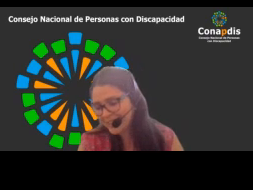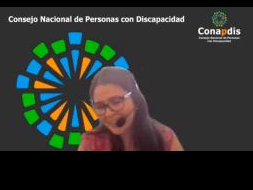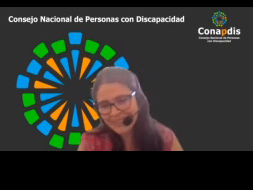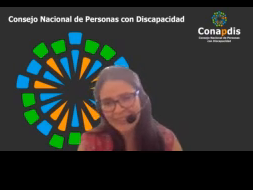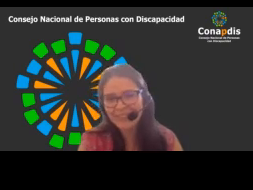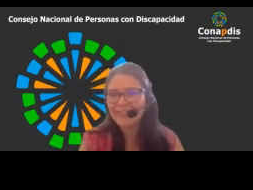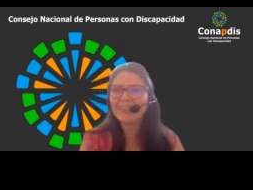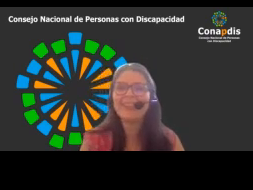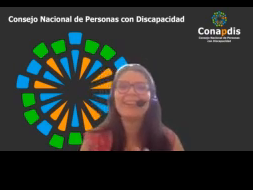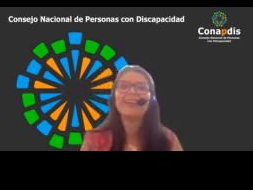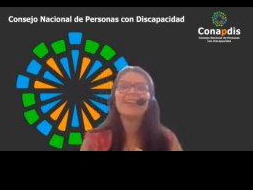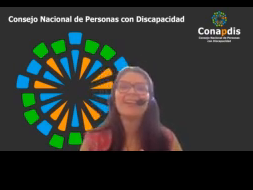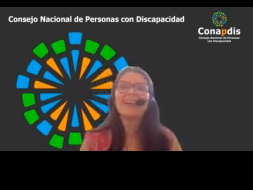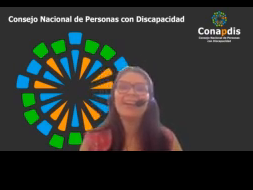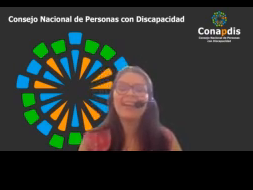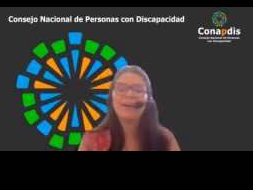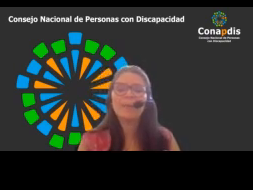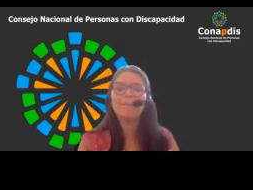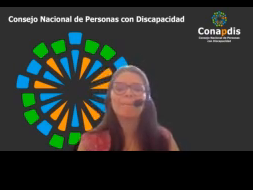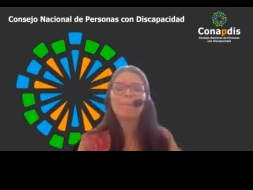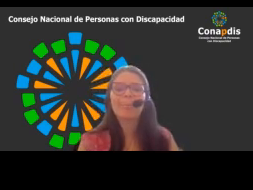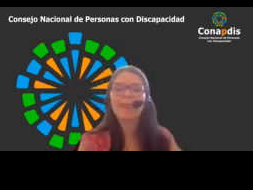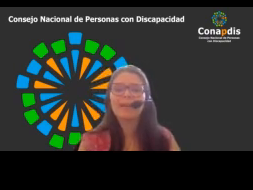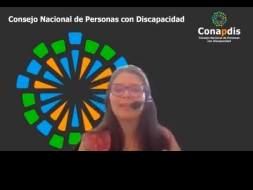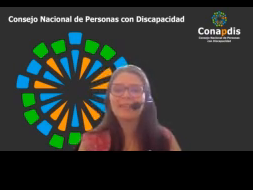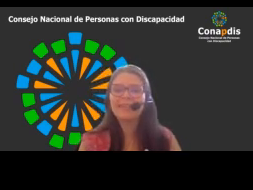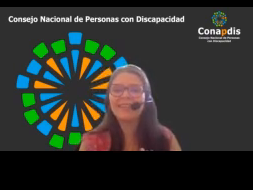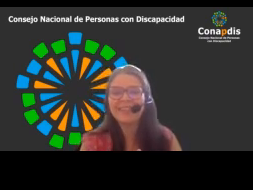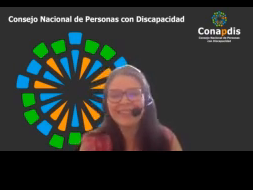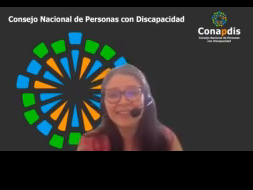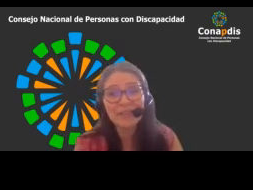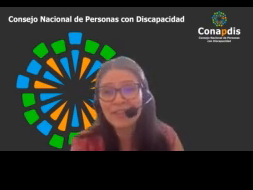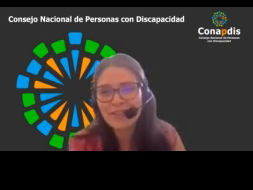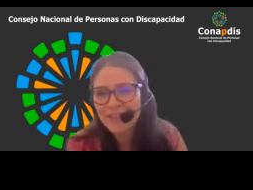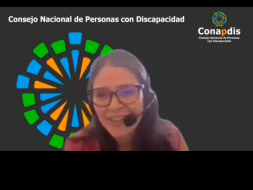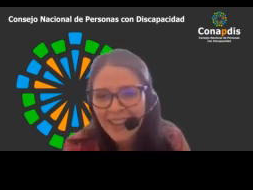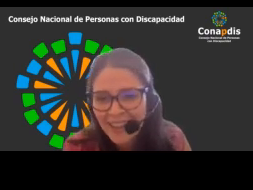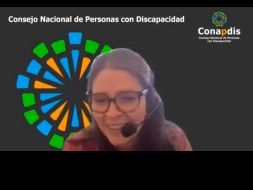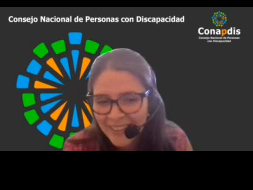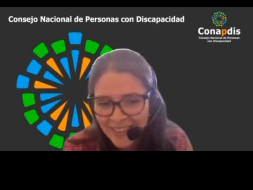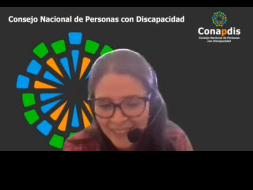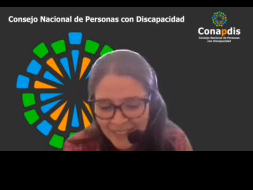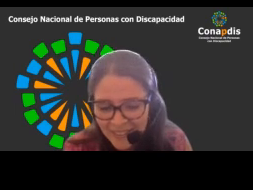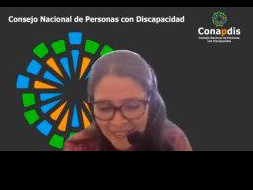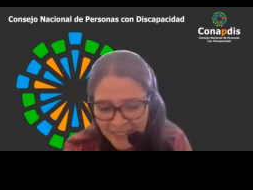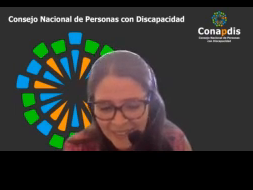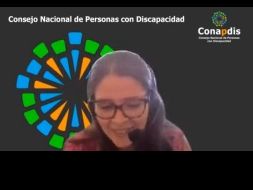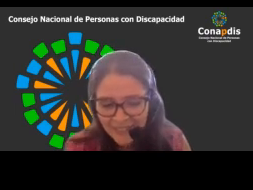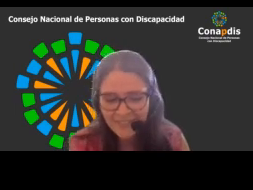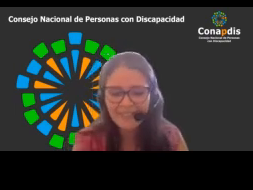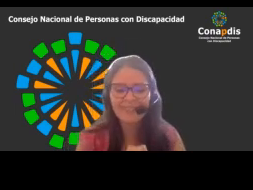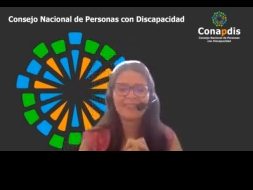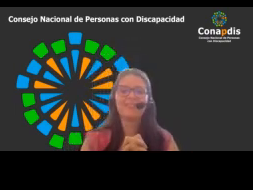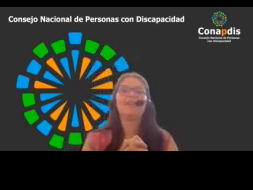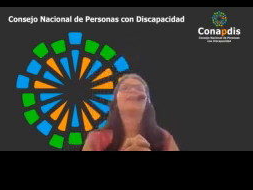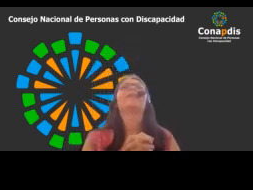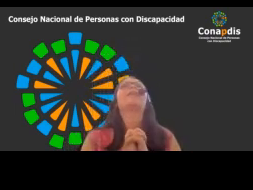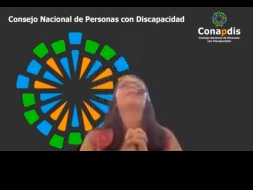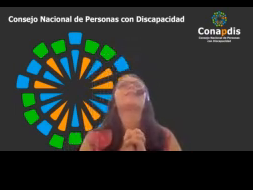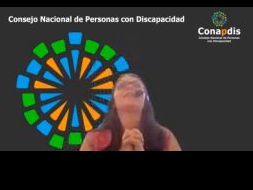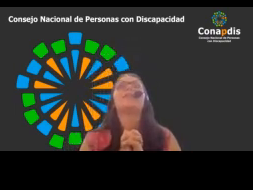cosas bonitas no se preocupe adelante no se escuchó nada no no se escuchó